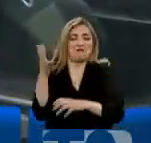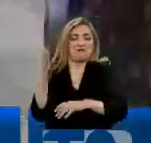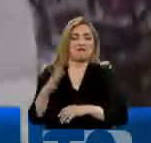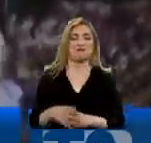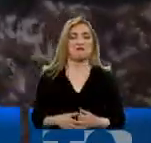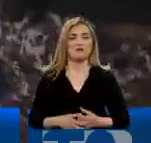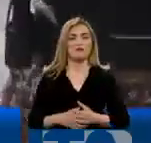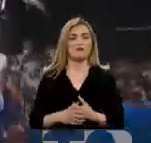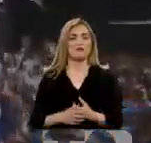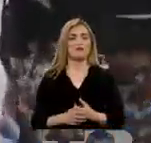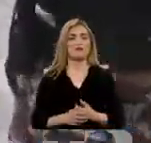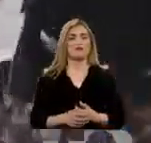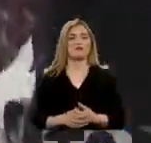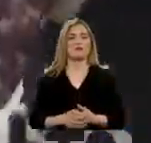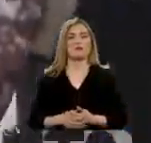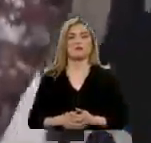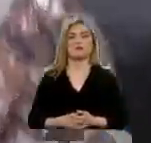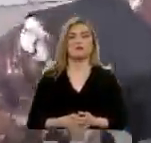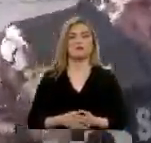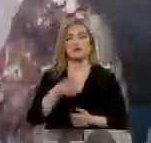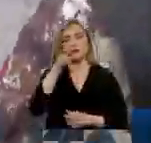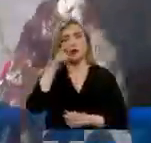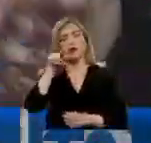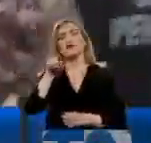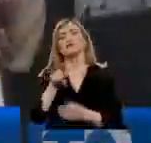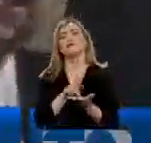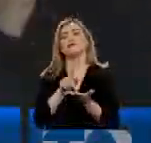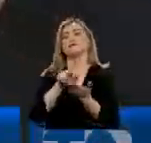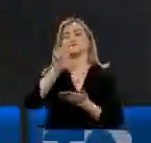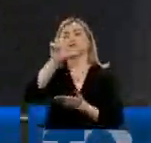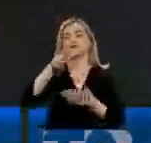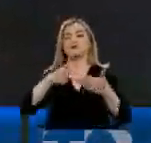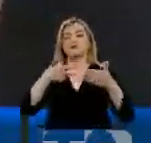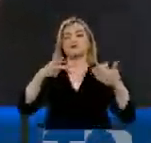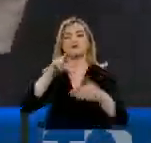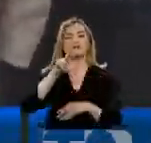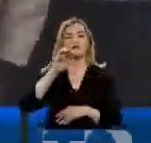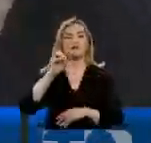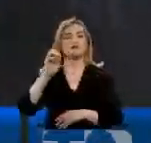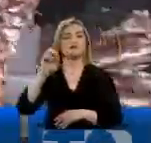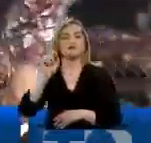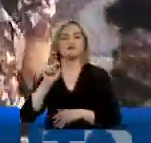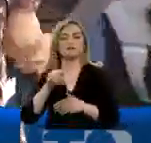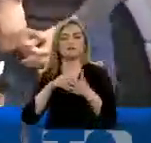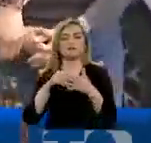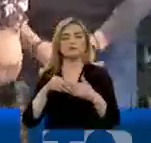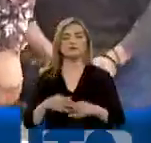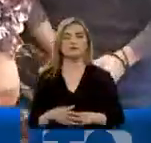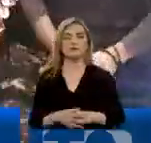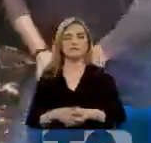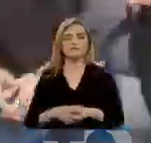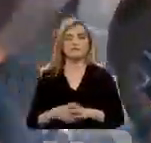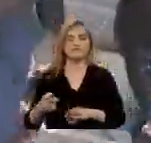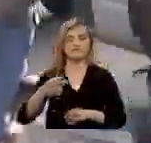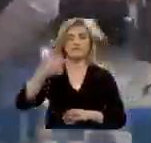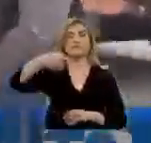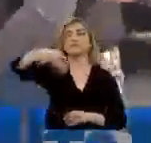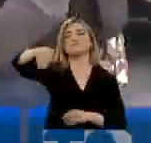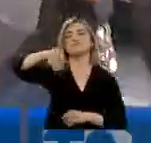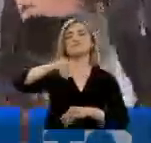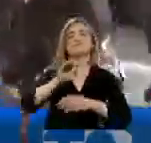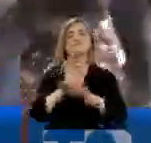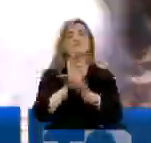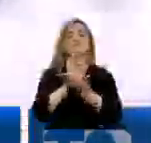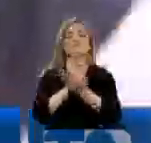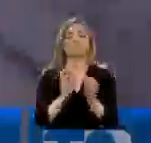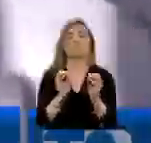no, para nada. Sin embargo, Fiscalía lo relaciona con el cobro de tres cheques de $300,000. El próximo miércoles deberá ampliar su versión